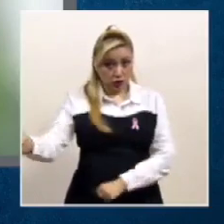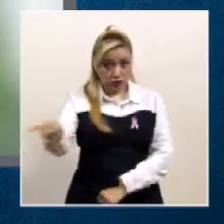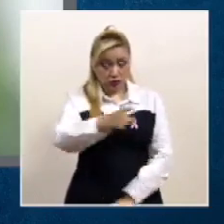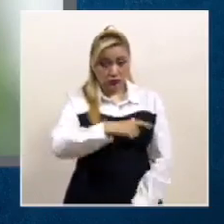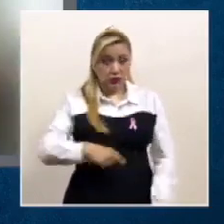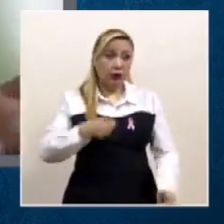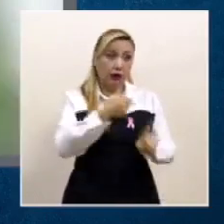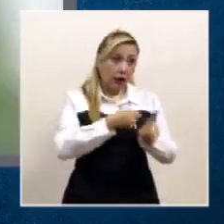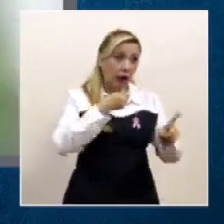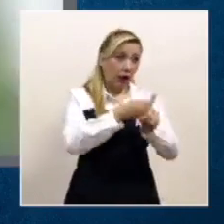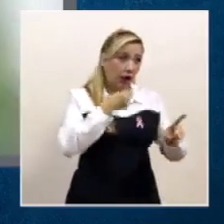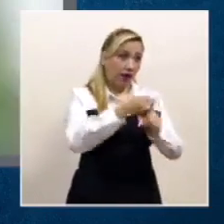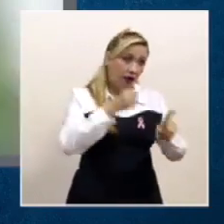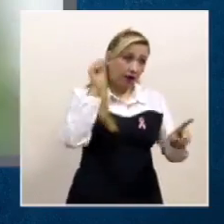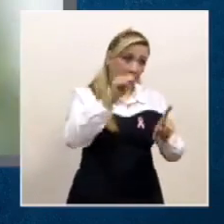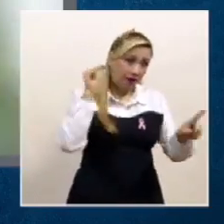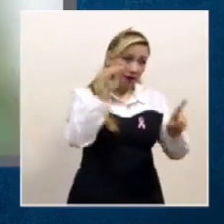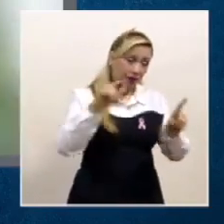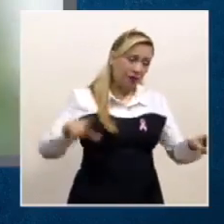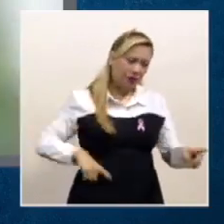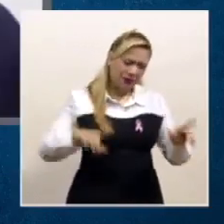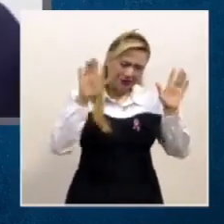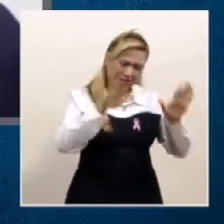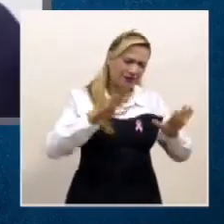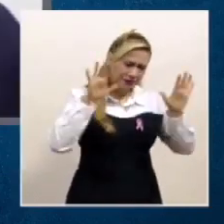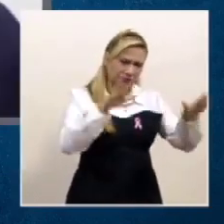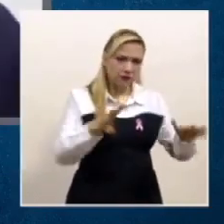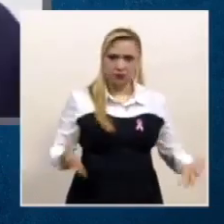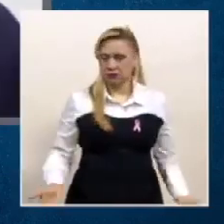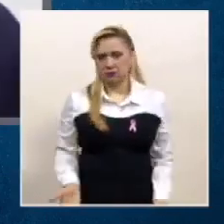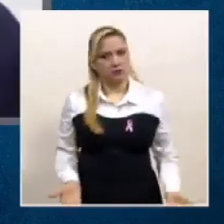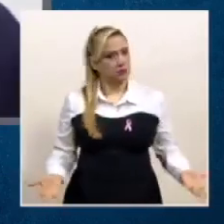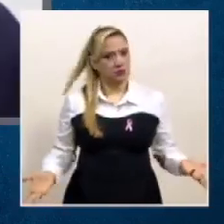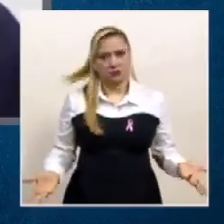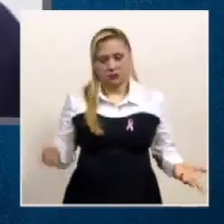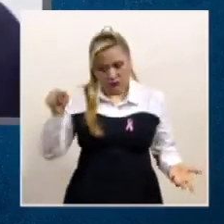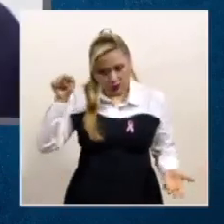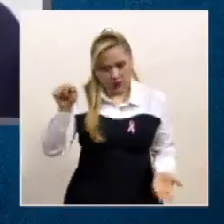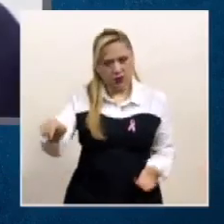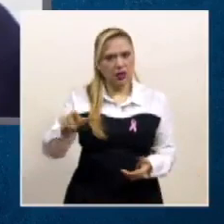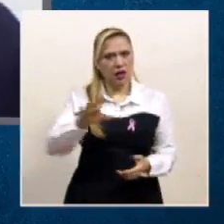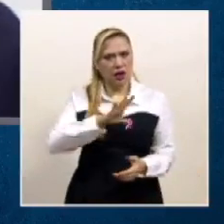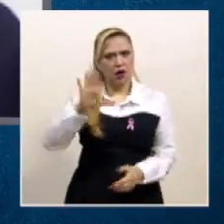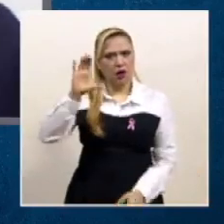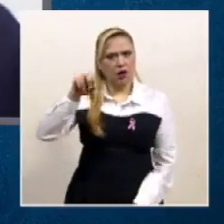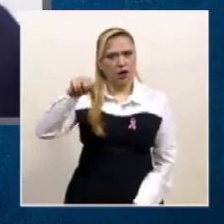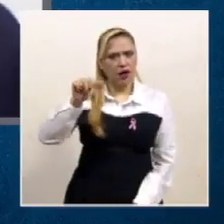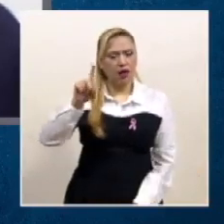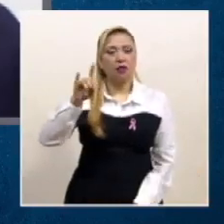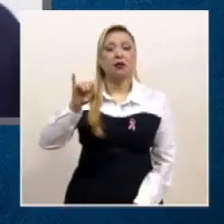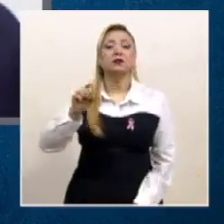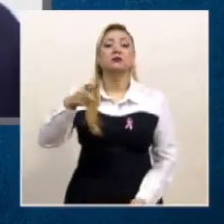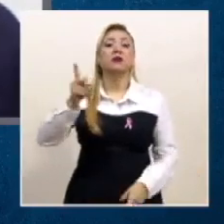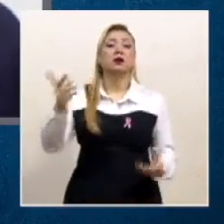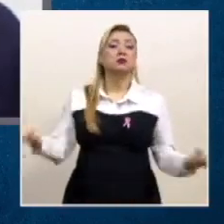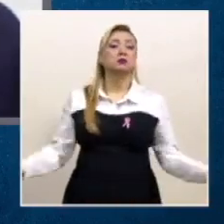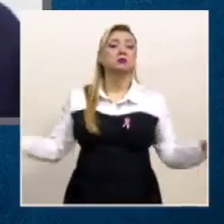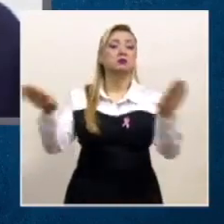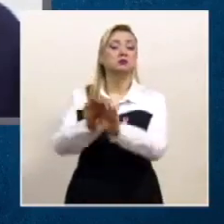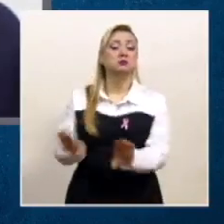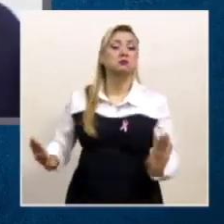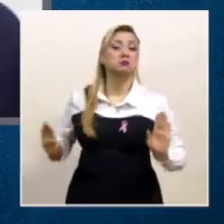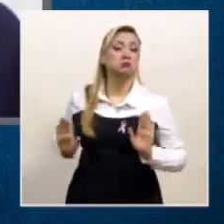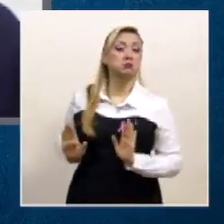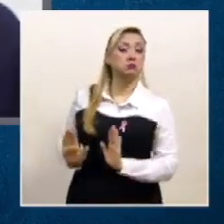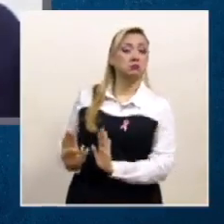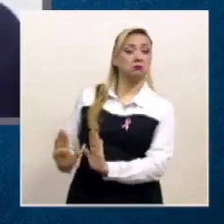detrás de pedirle a un Estado que cumpla con lo que ya está establecido en la ley Claro. y a lo que se comprometió en la convención. Y ya el